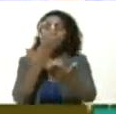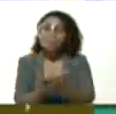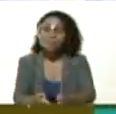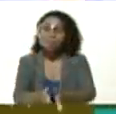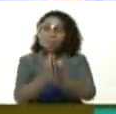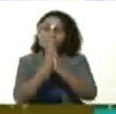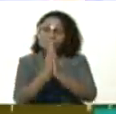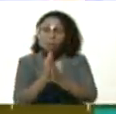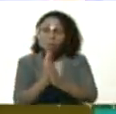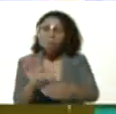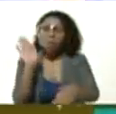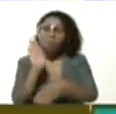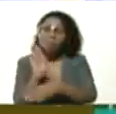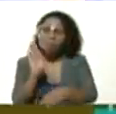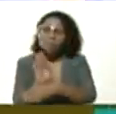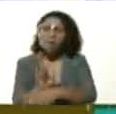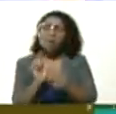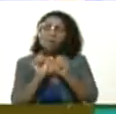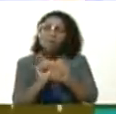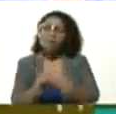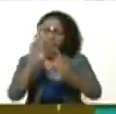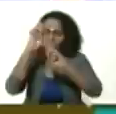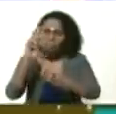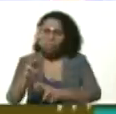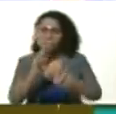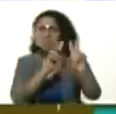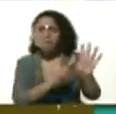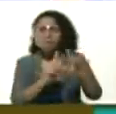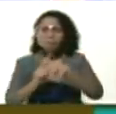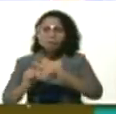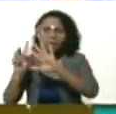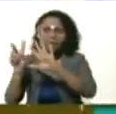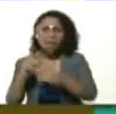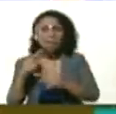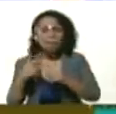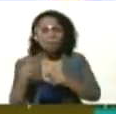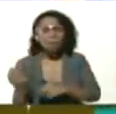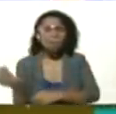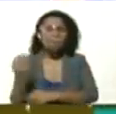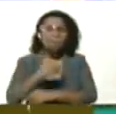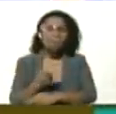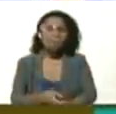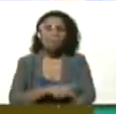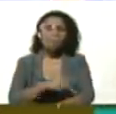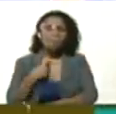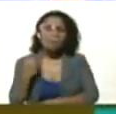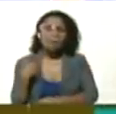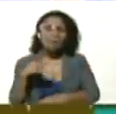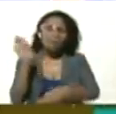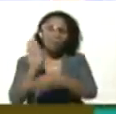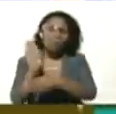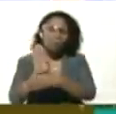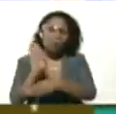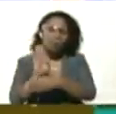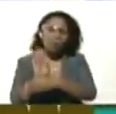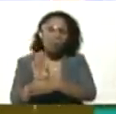mucha precaución. Vamos a seguir respetando el 7+7. Pero con la máxima precaución